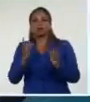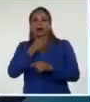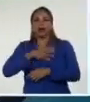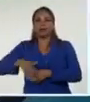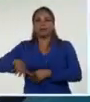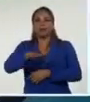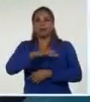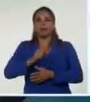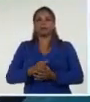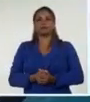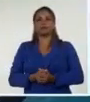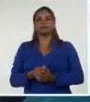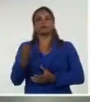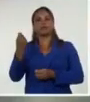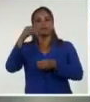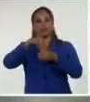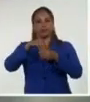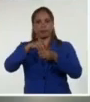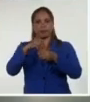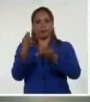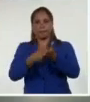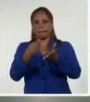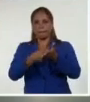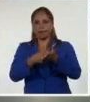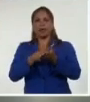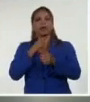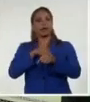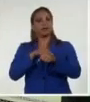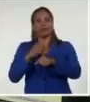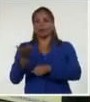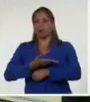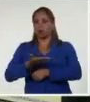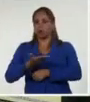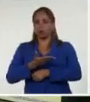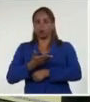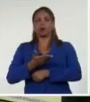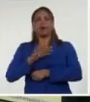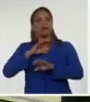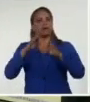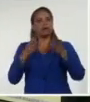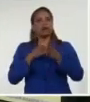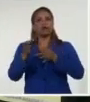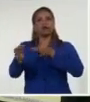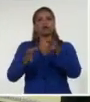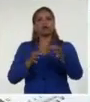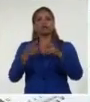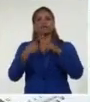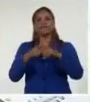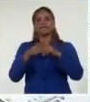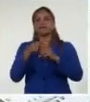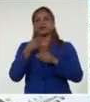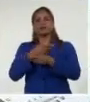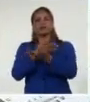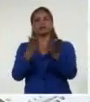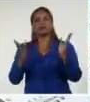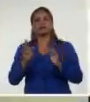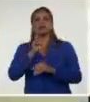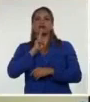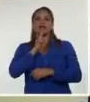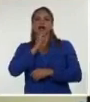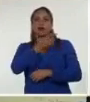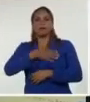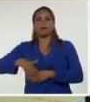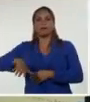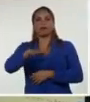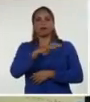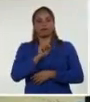Baños. La inversión diseñada y ejecutada en tiempo récord, todo en función de resolver el abasto a una población